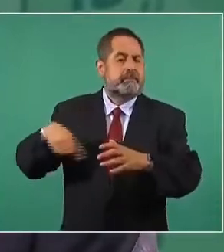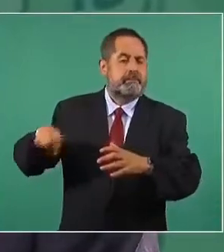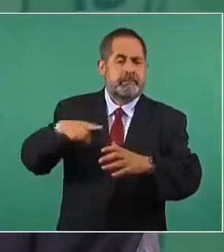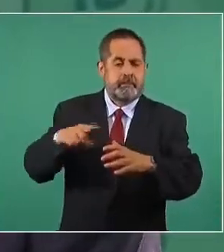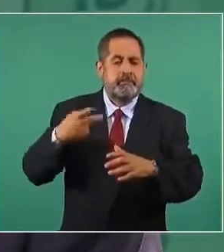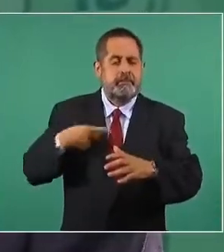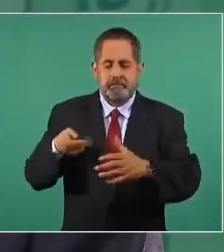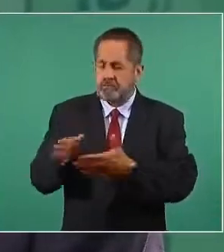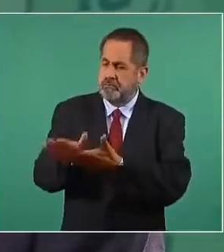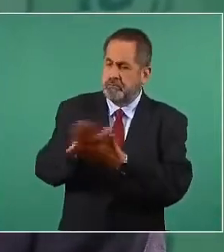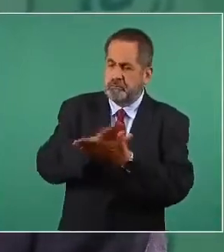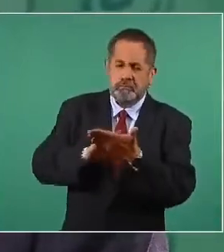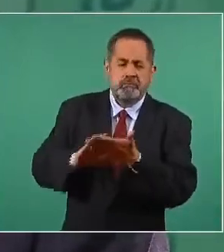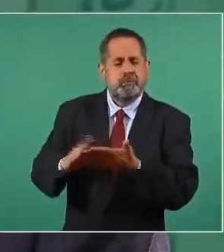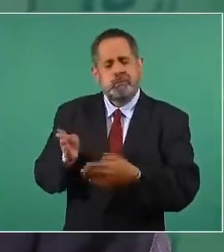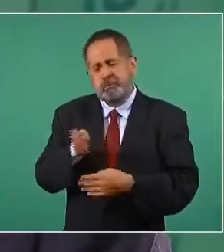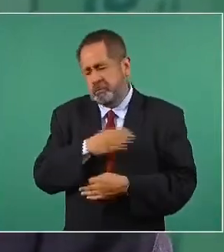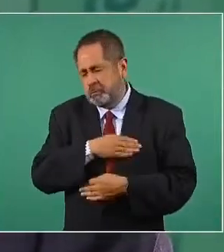la gente humilde.